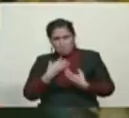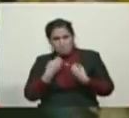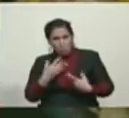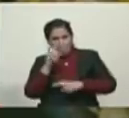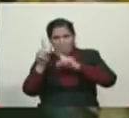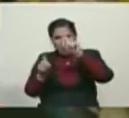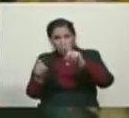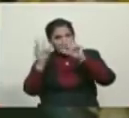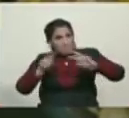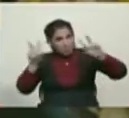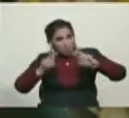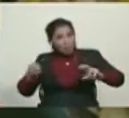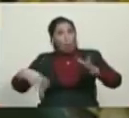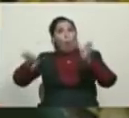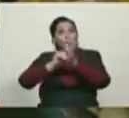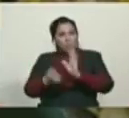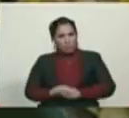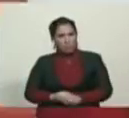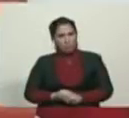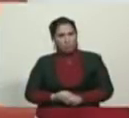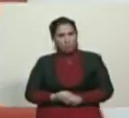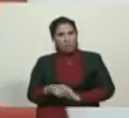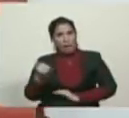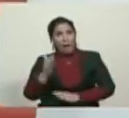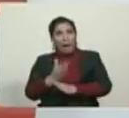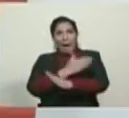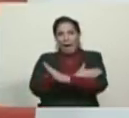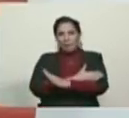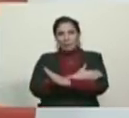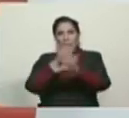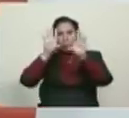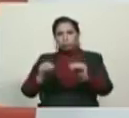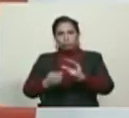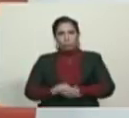verifique. Yo tengo el reporte que tengo que murió una persona antes del apagón.